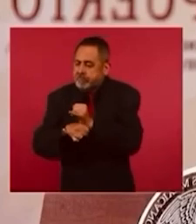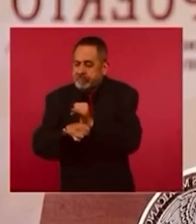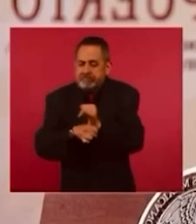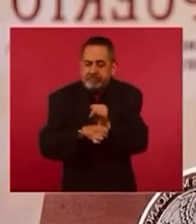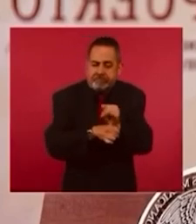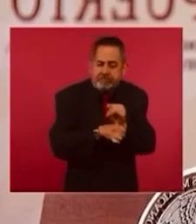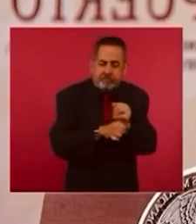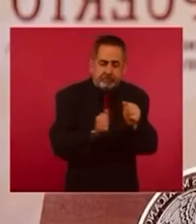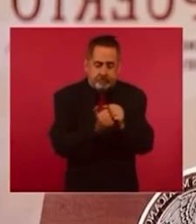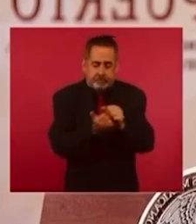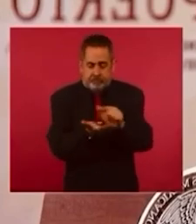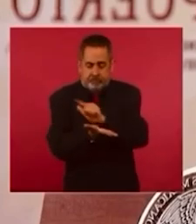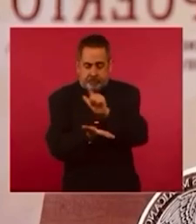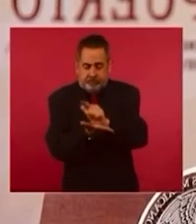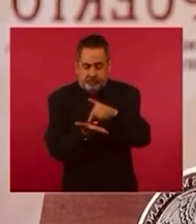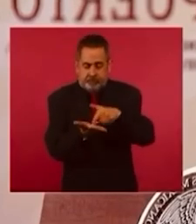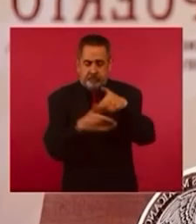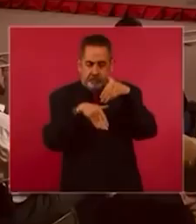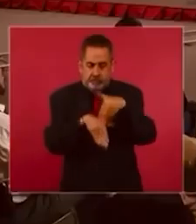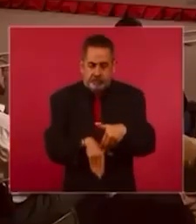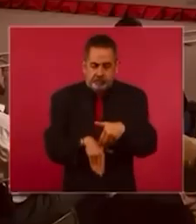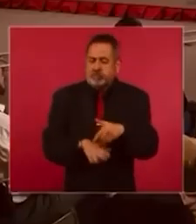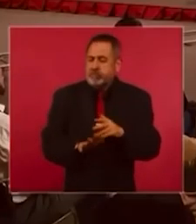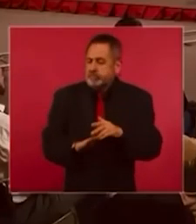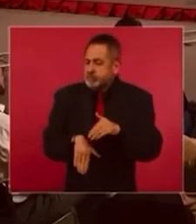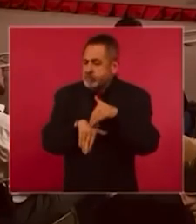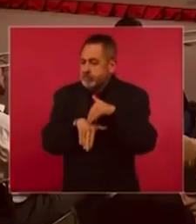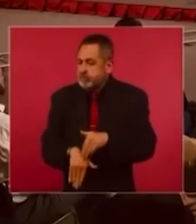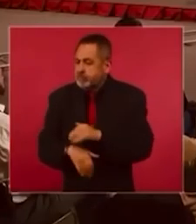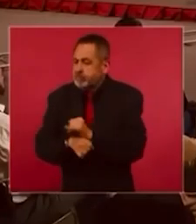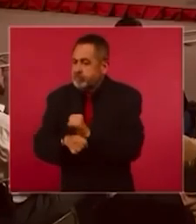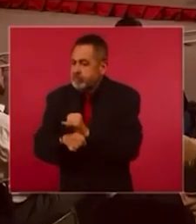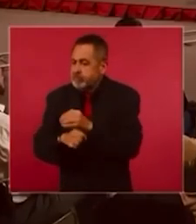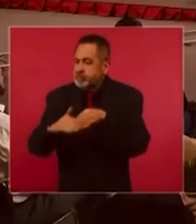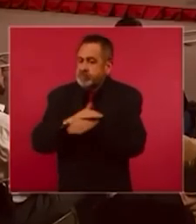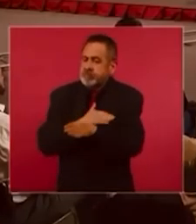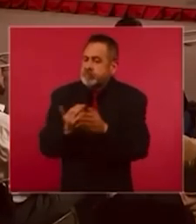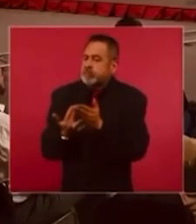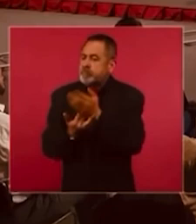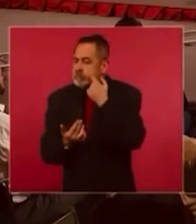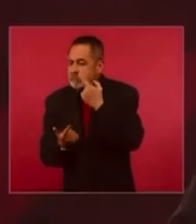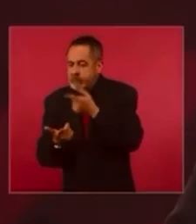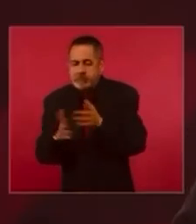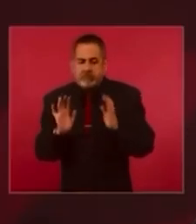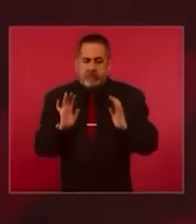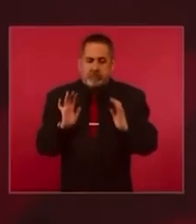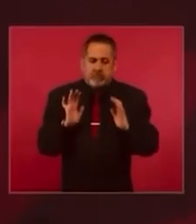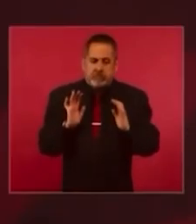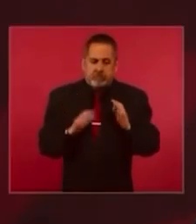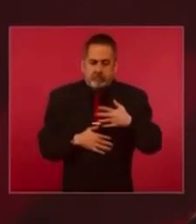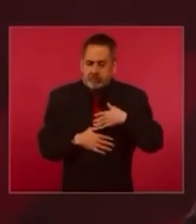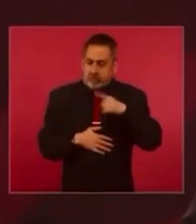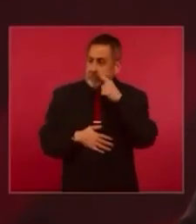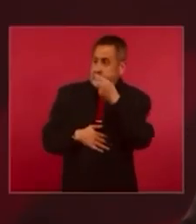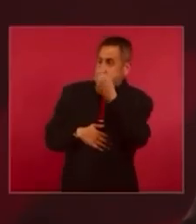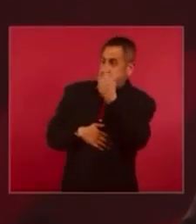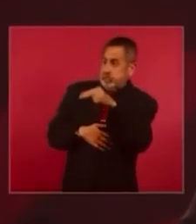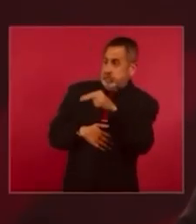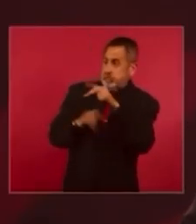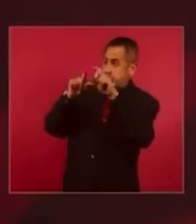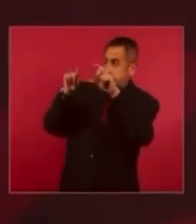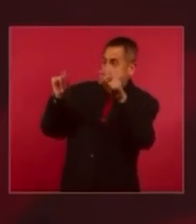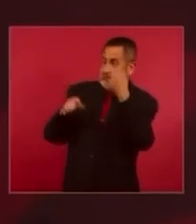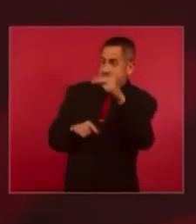Fiscales con base en los nombres de las empresas sino a partir de las operaciones contables y financieras que tienen